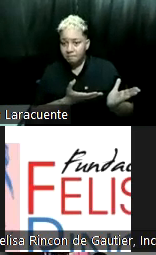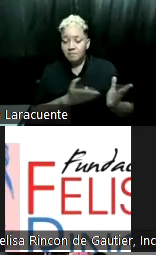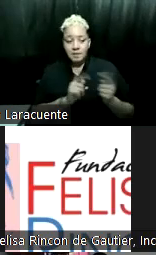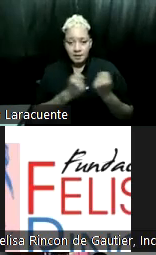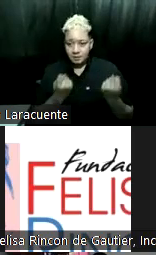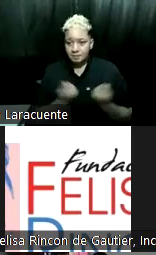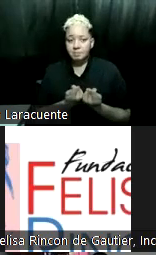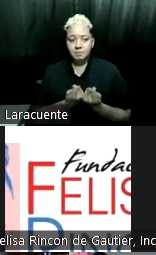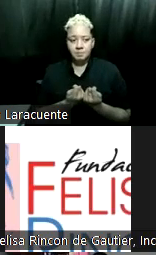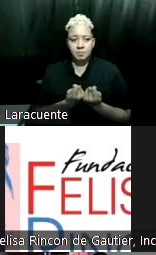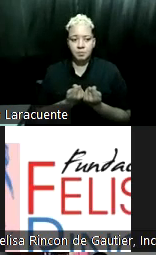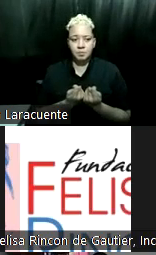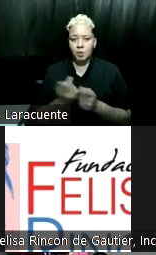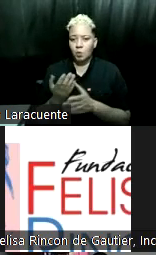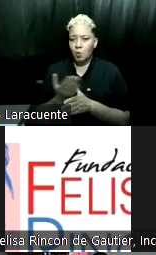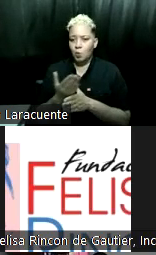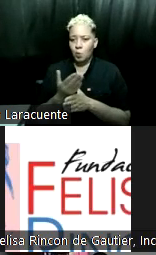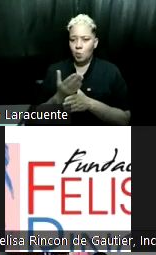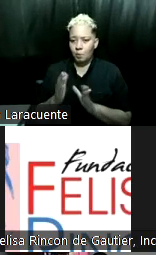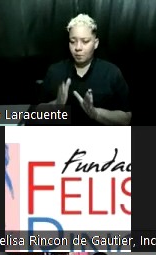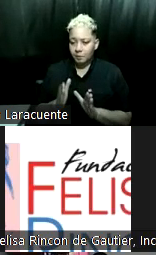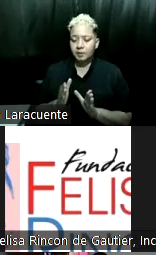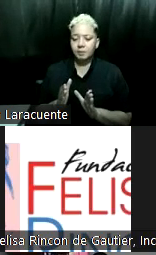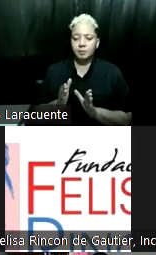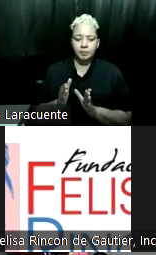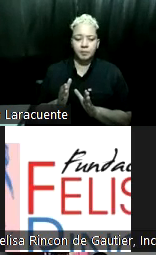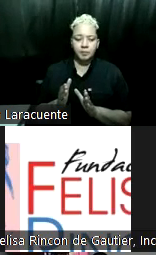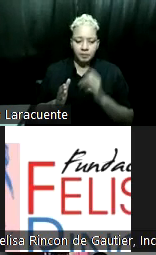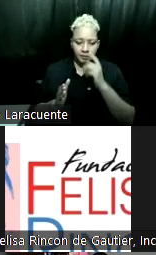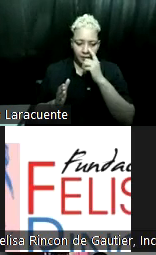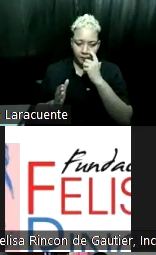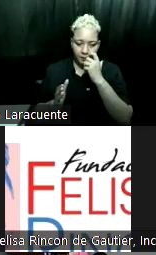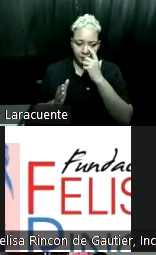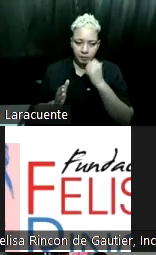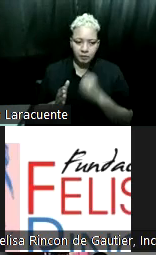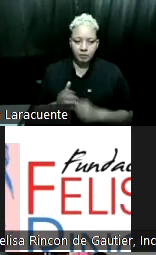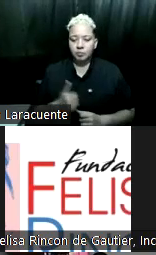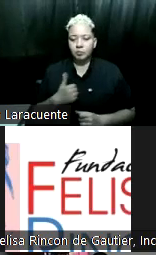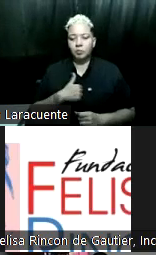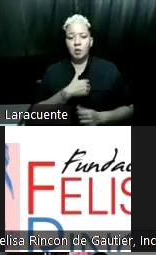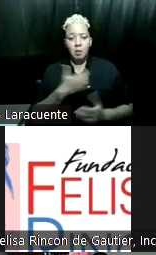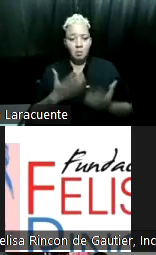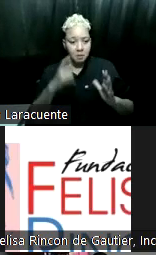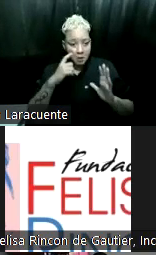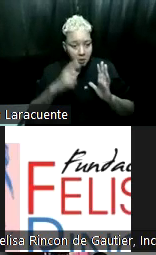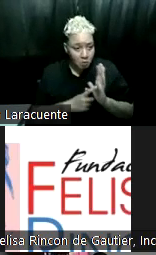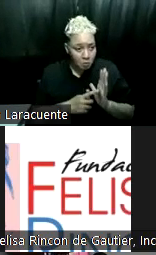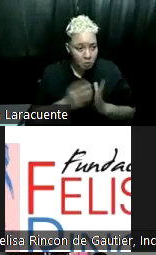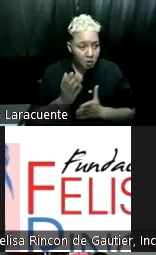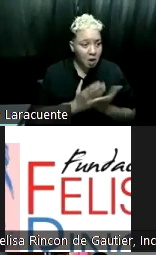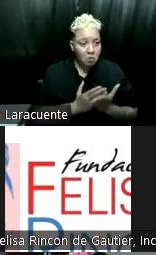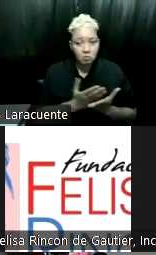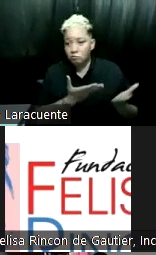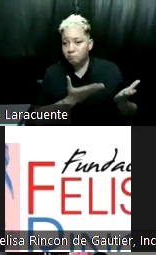equipo, los compañeros y compañeras que están acá con nosotros, a lo mejor reconocen